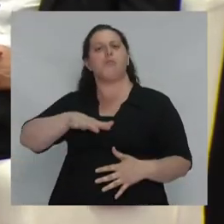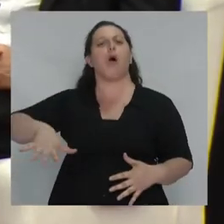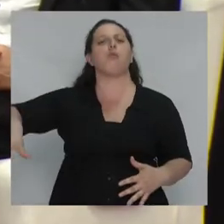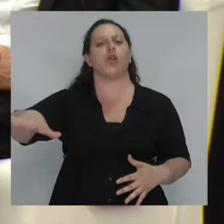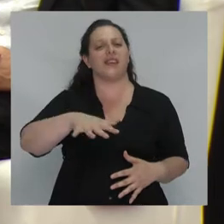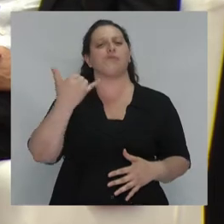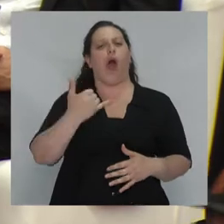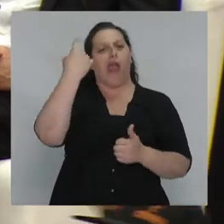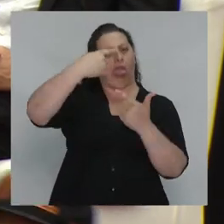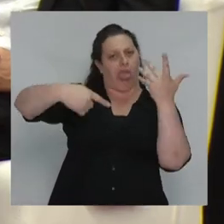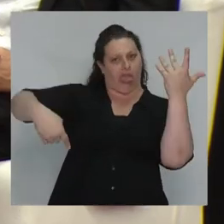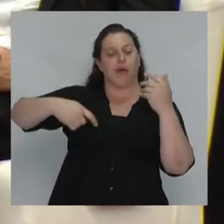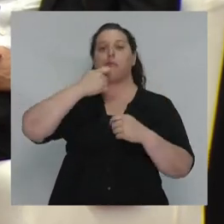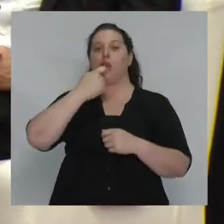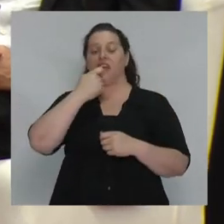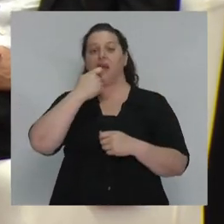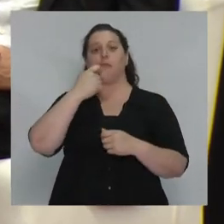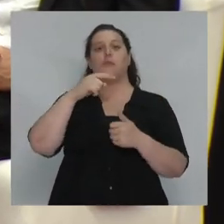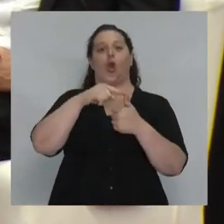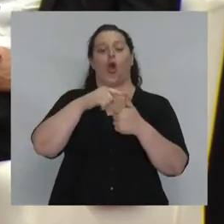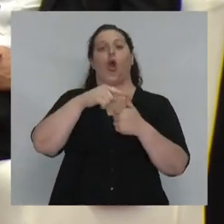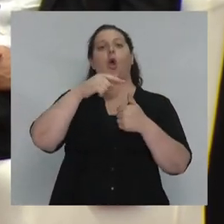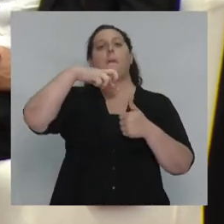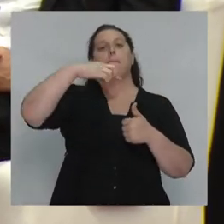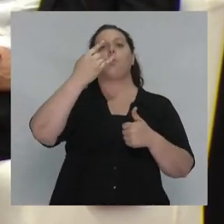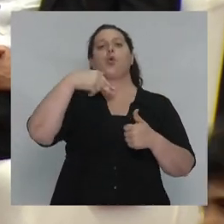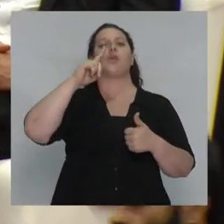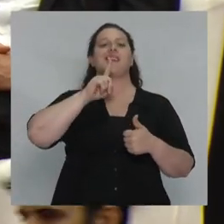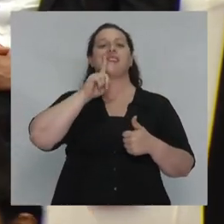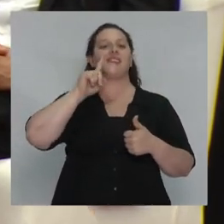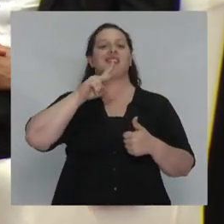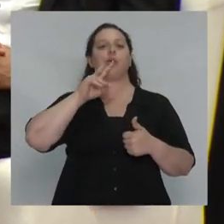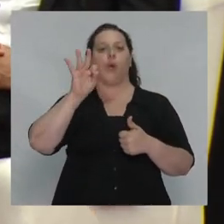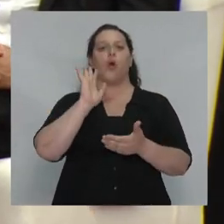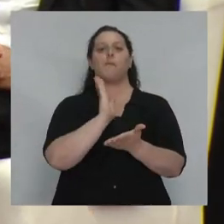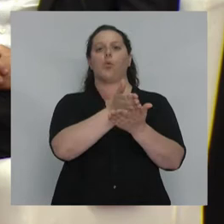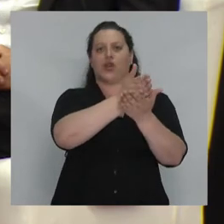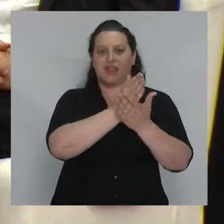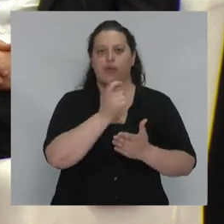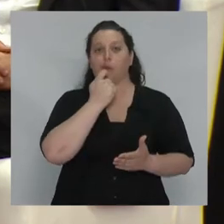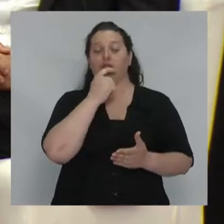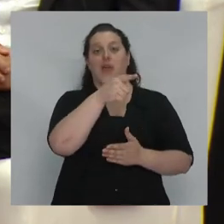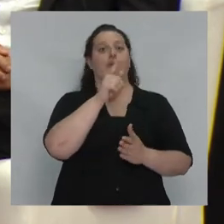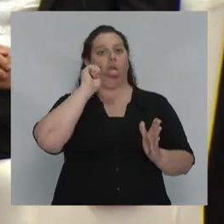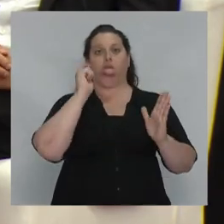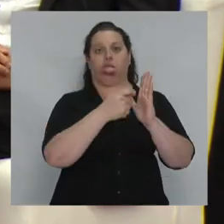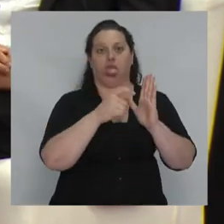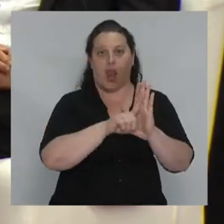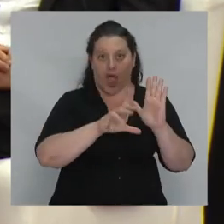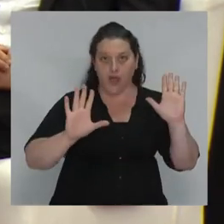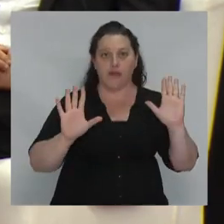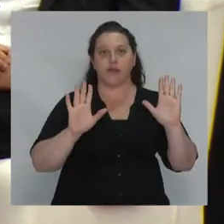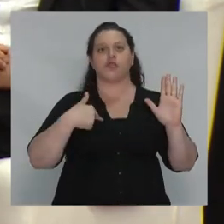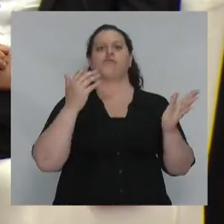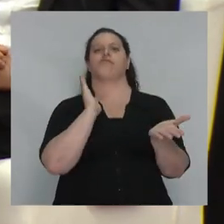punitivo. Si hay un delito y hay que castigarlo mediáticamente, ponemos cadena perpetua, pena de muerte y nos